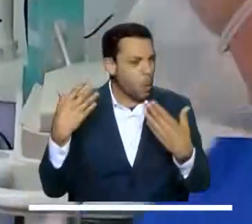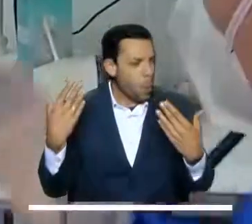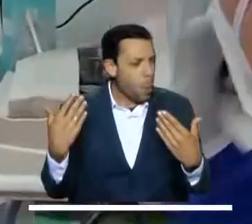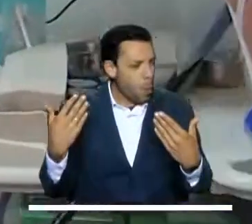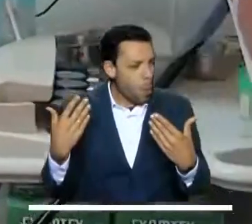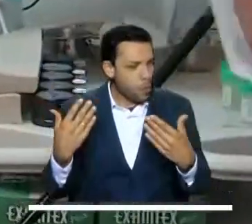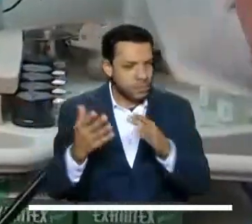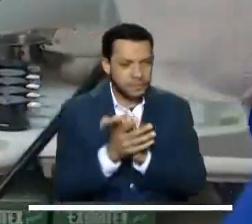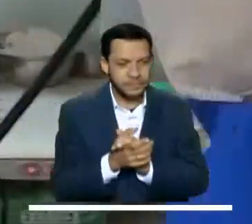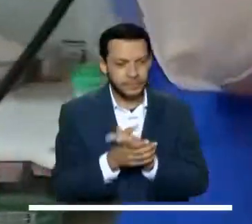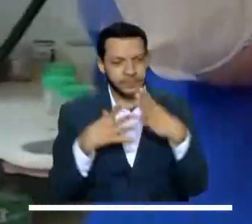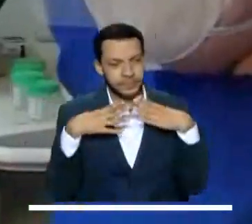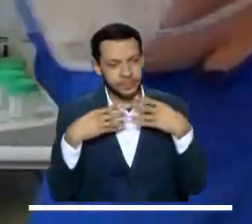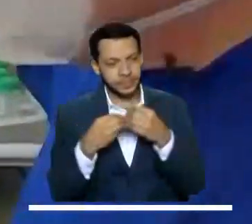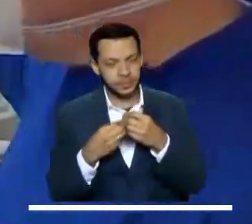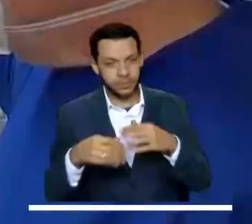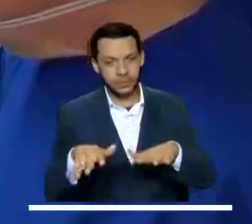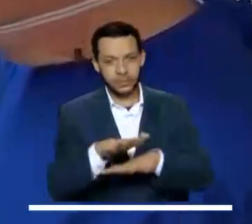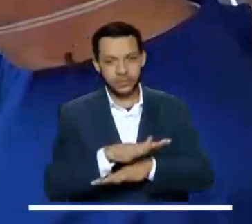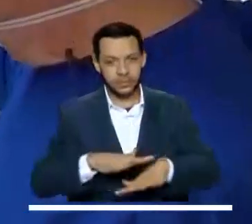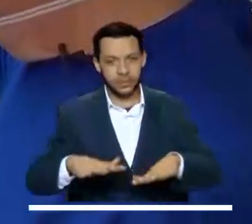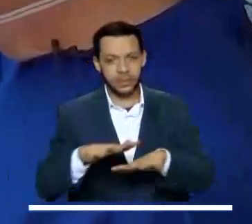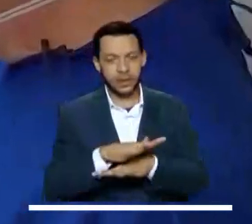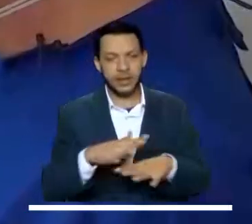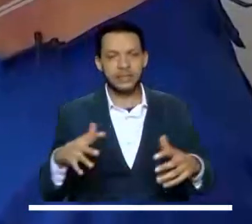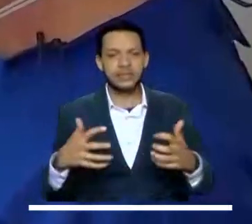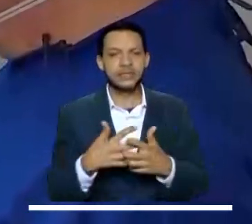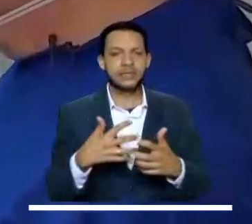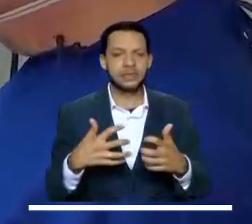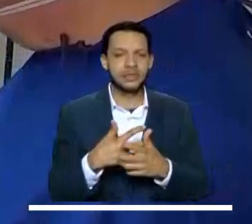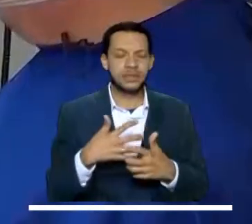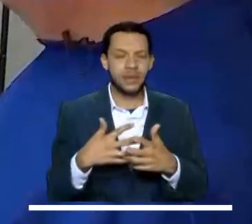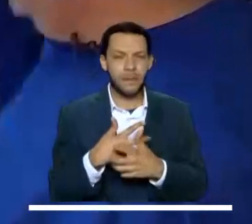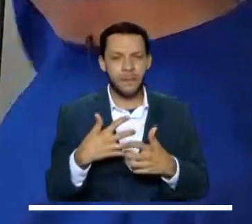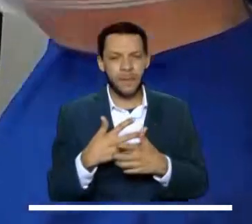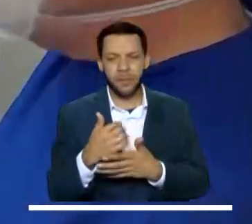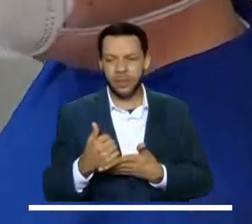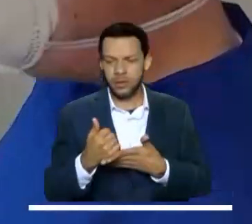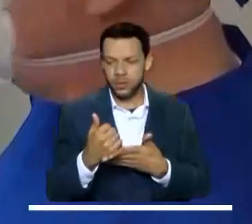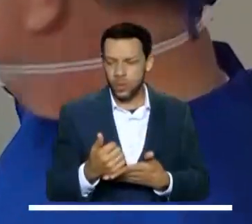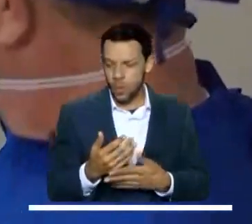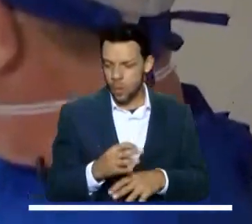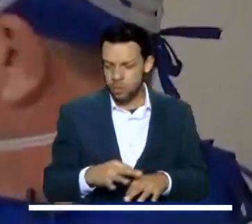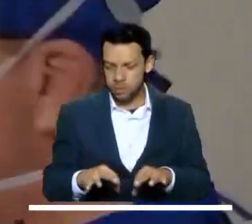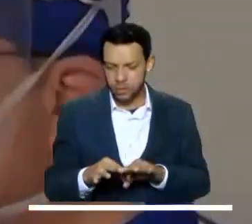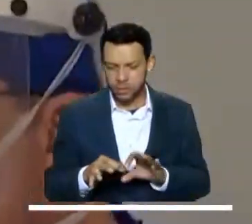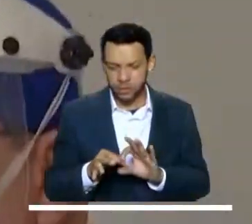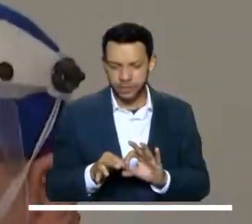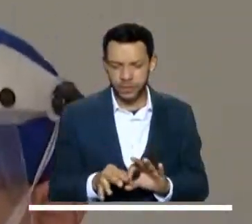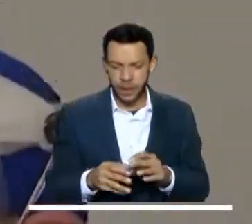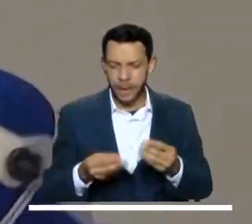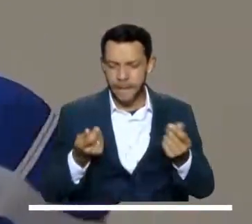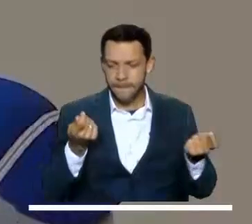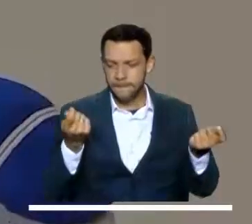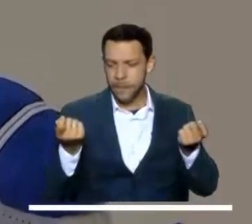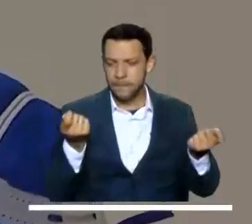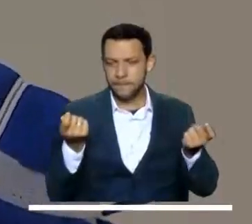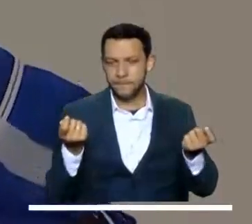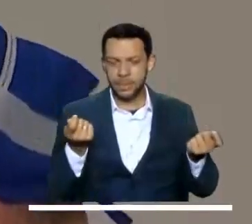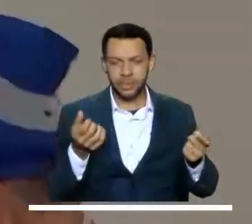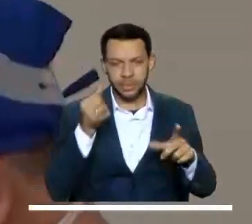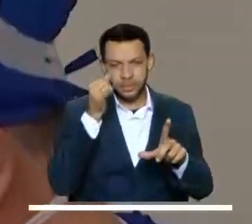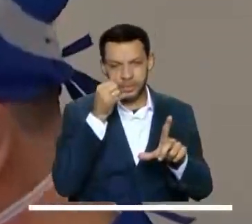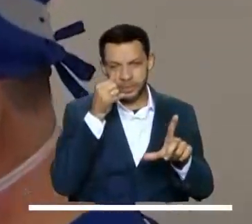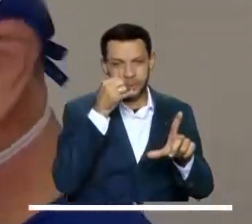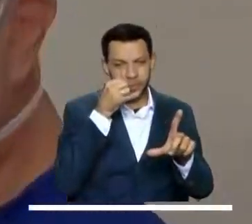procedimiento. Este es el equipo de endoscopias, el monitor, los procesadores y los endoscopios para endoscopia y para colonoscopia.